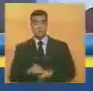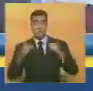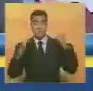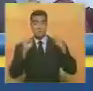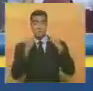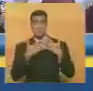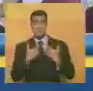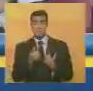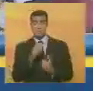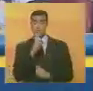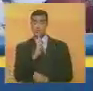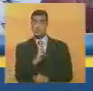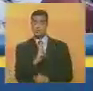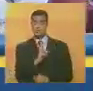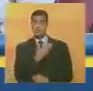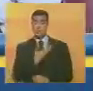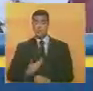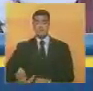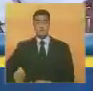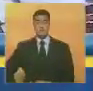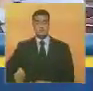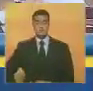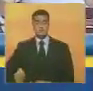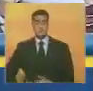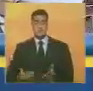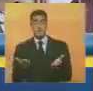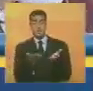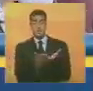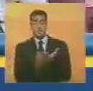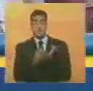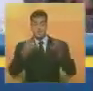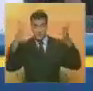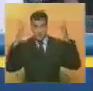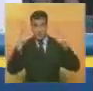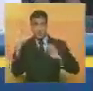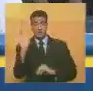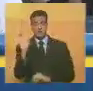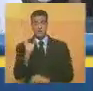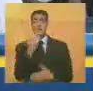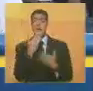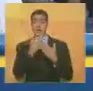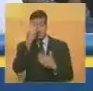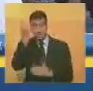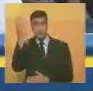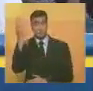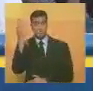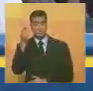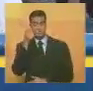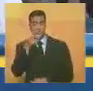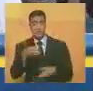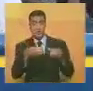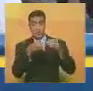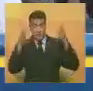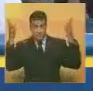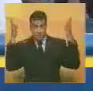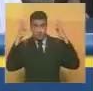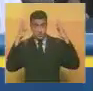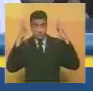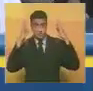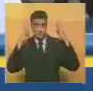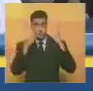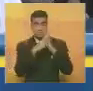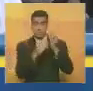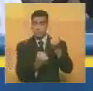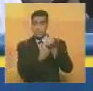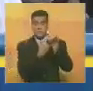de la salud respondieron al presidente del Colegio de Enfermeros de Caracas. Dale gracias a Dios y este gremio de enfermería por ese